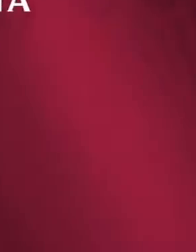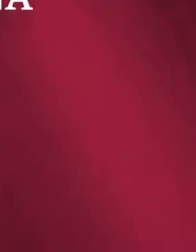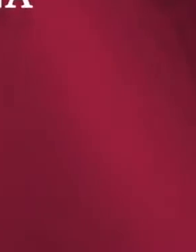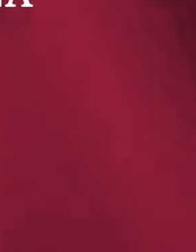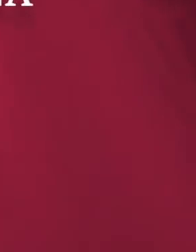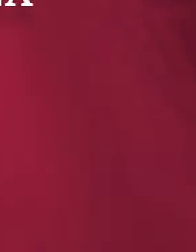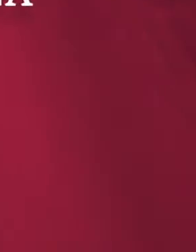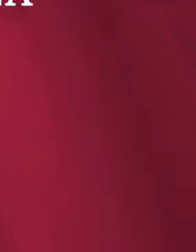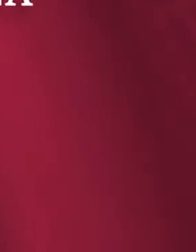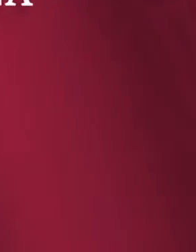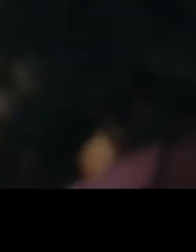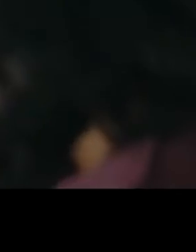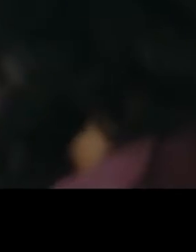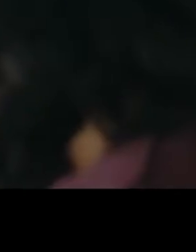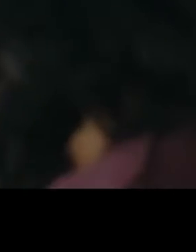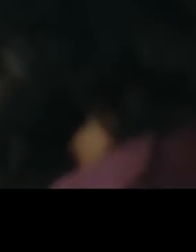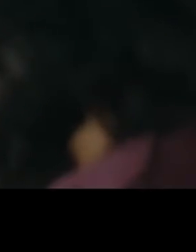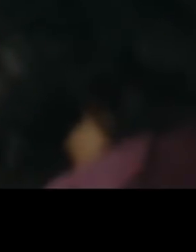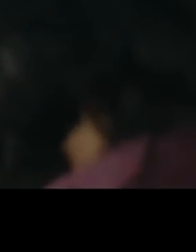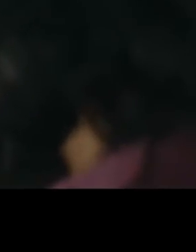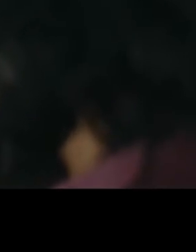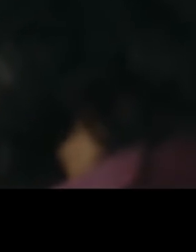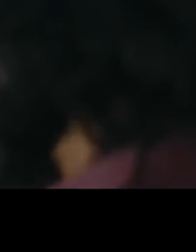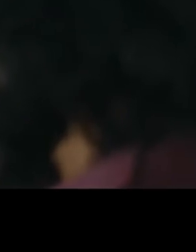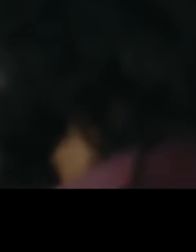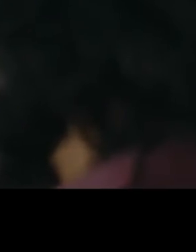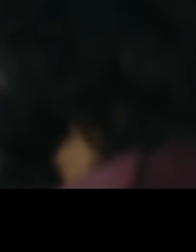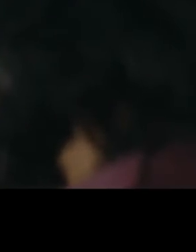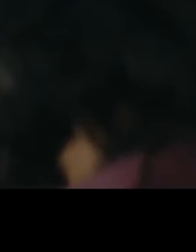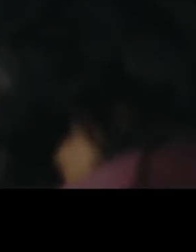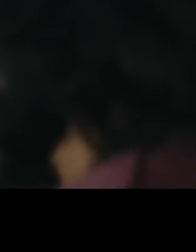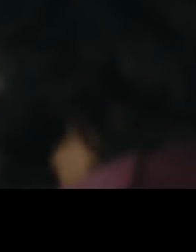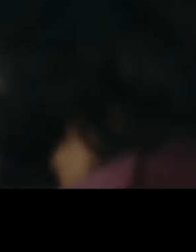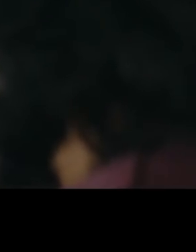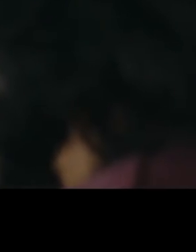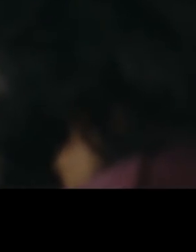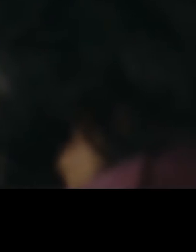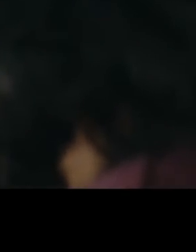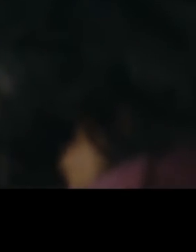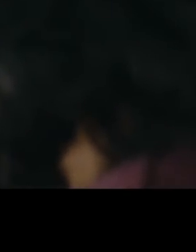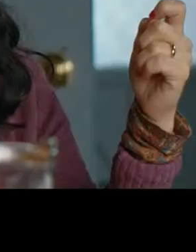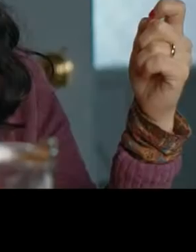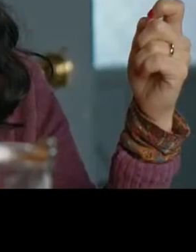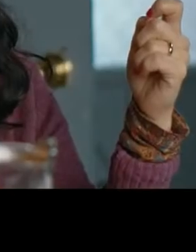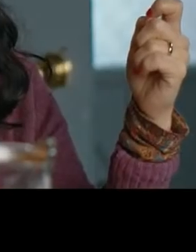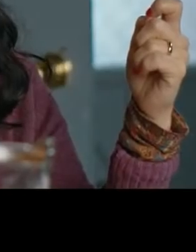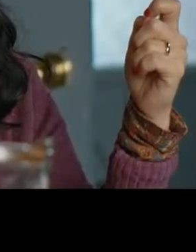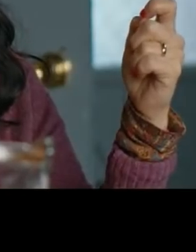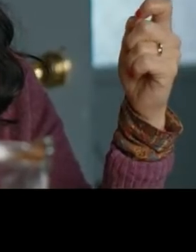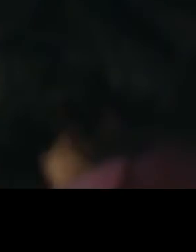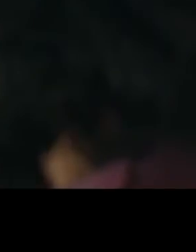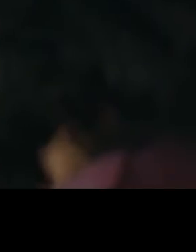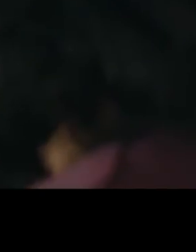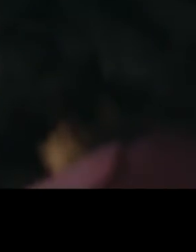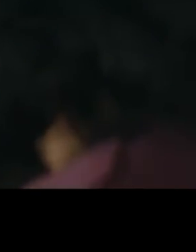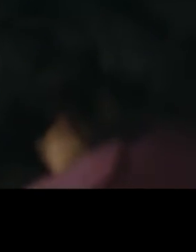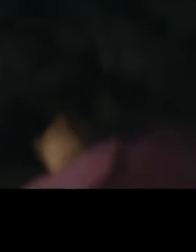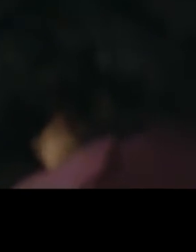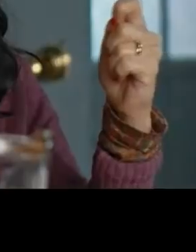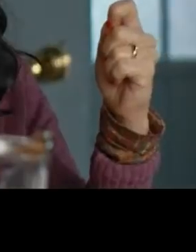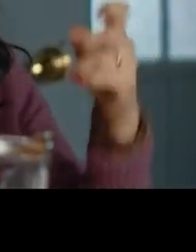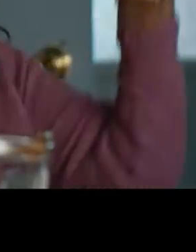Gobierno de México. Hay cervezas en el refrigerador. Los chavos no están. ¿Qué haces en esta casa,